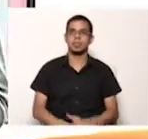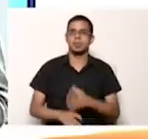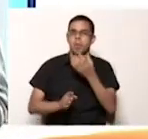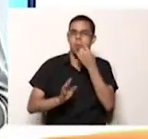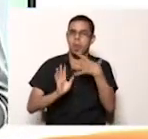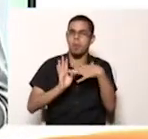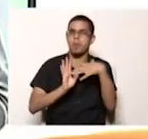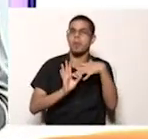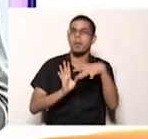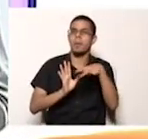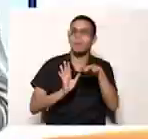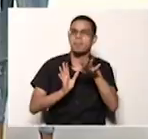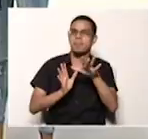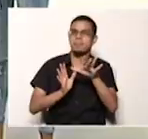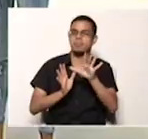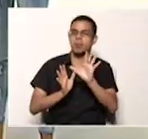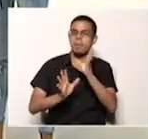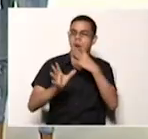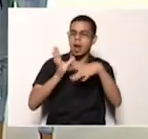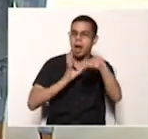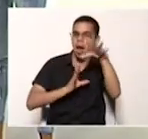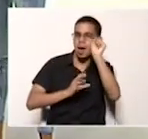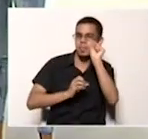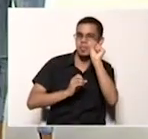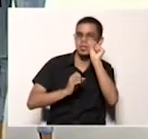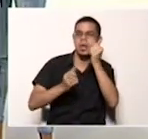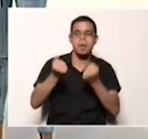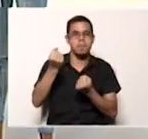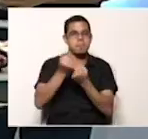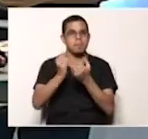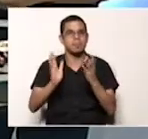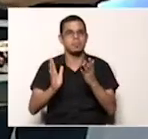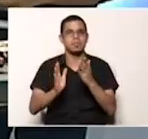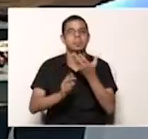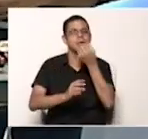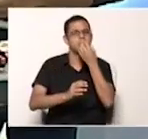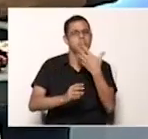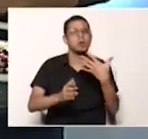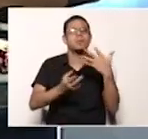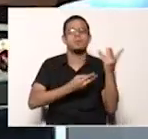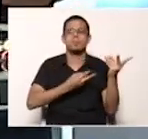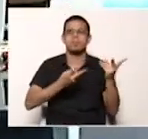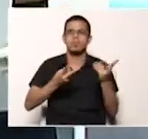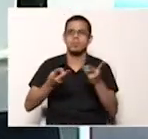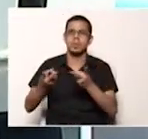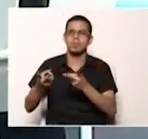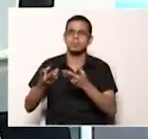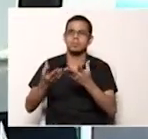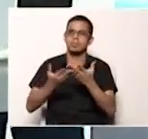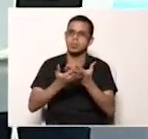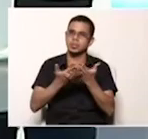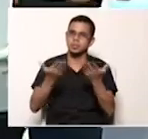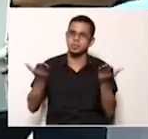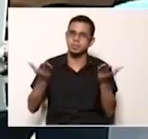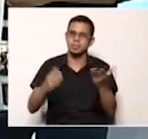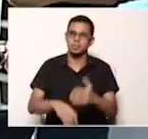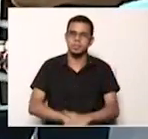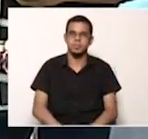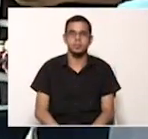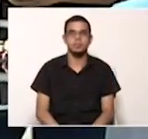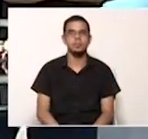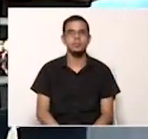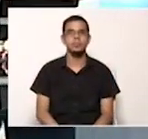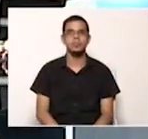aprender también eso que no haya aprendido. Claro que sí, de verdad. Bueno, bienvenidos a este su espacio, Cada Familia Una Escuela. Bienvenida, la profesora Omaira. Gracias. Gracias, Jocelyn, por la